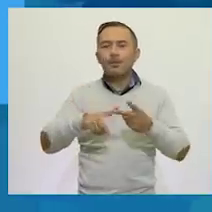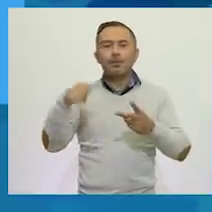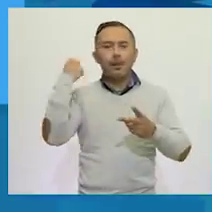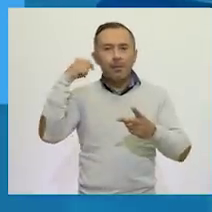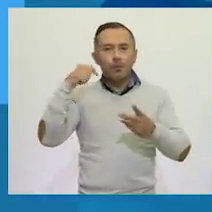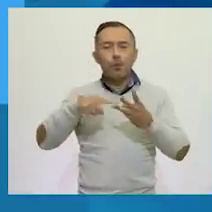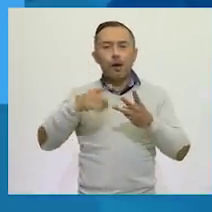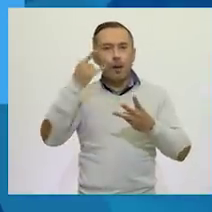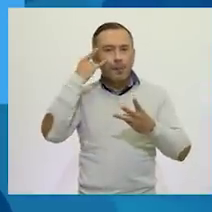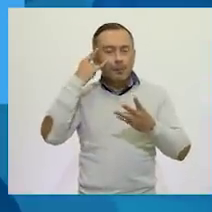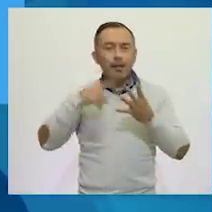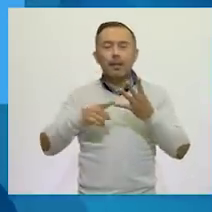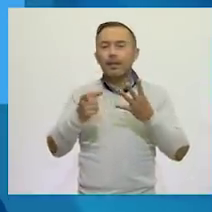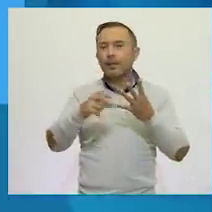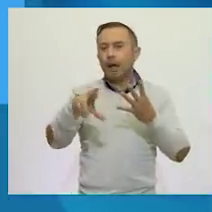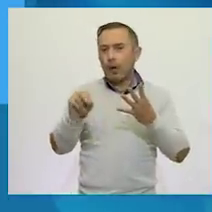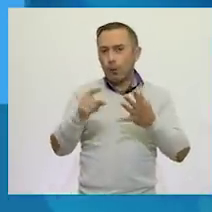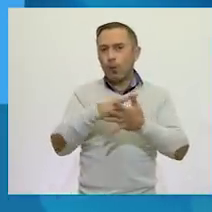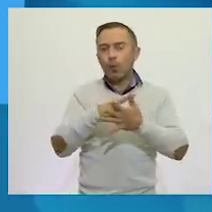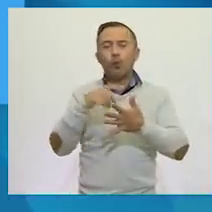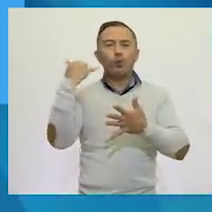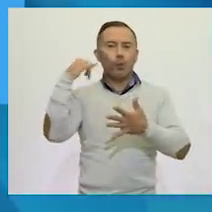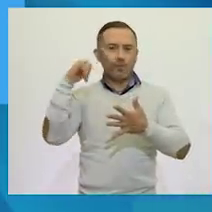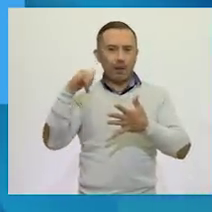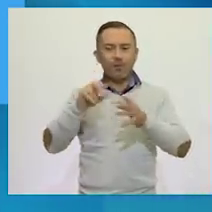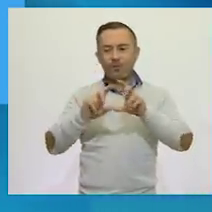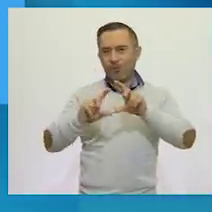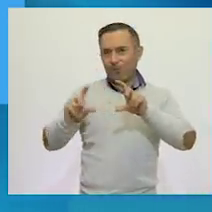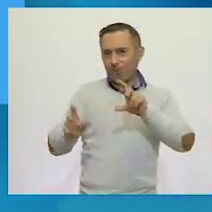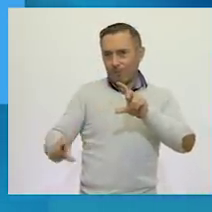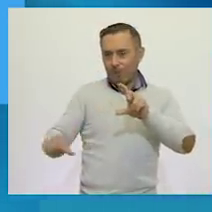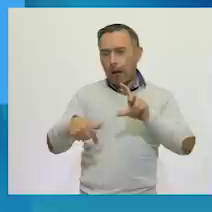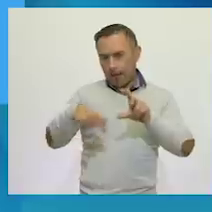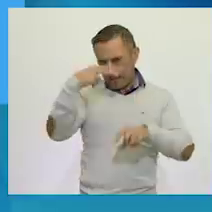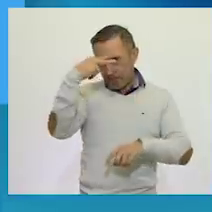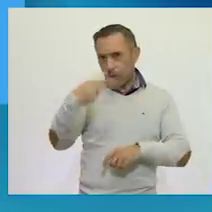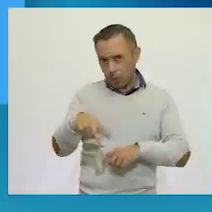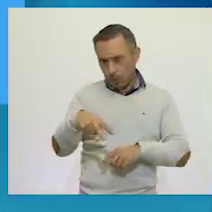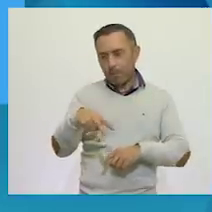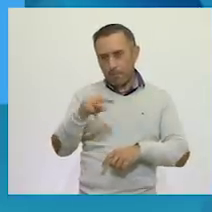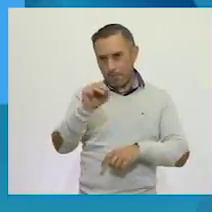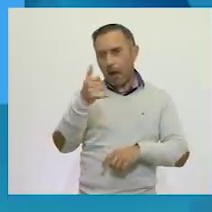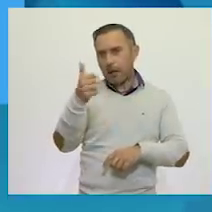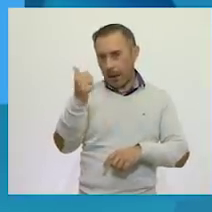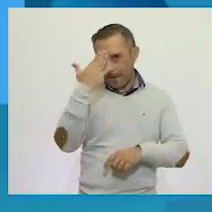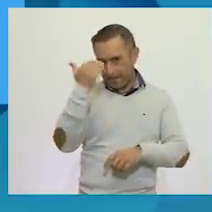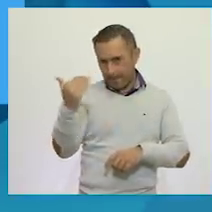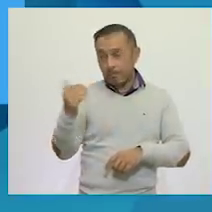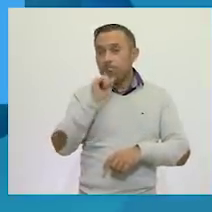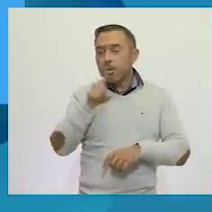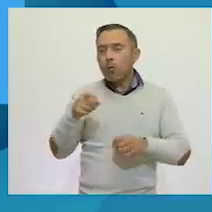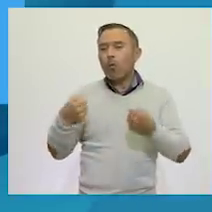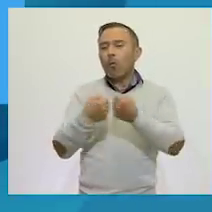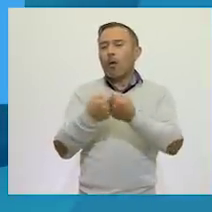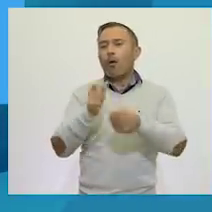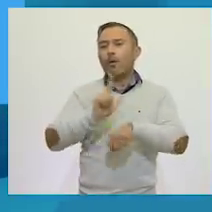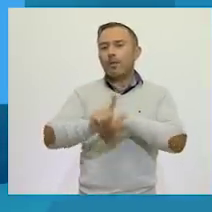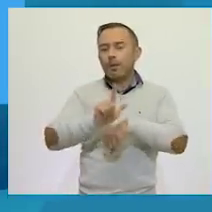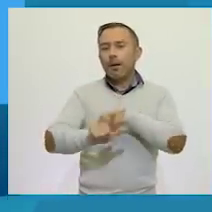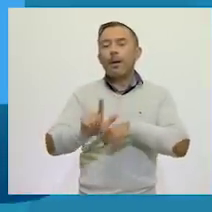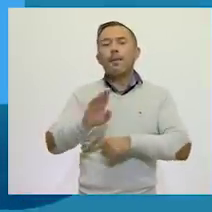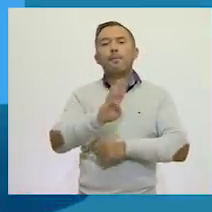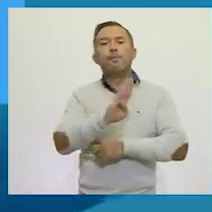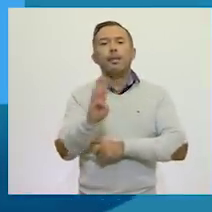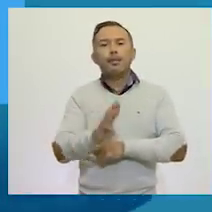Campeche, Quintana Roo y la península de Yucatán, en México, y en parte de Guatemala, Belice, El